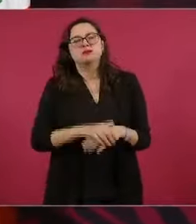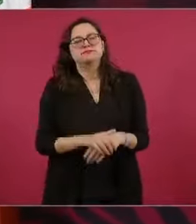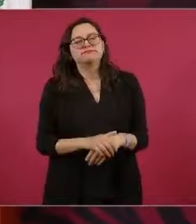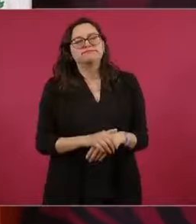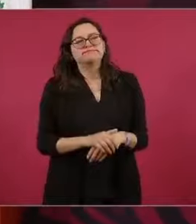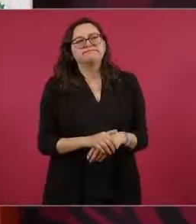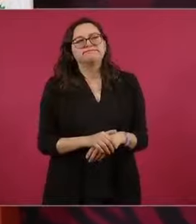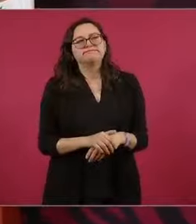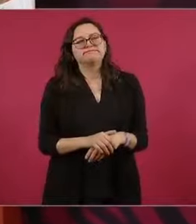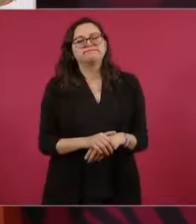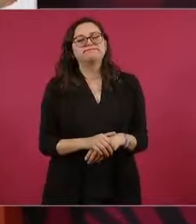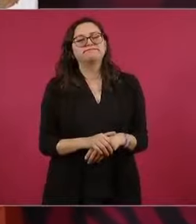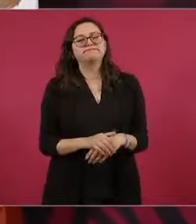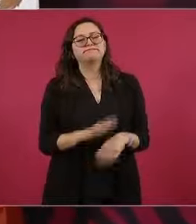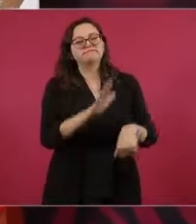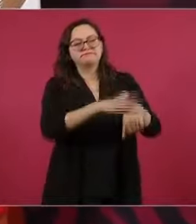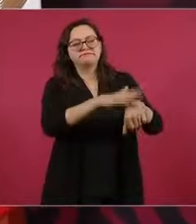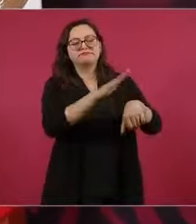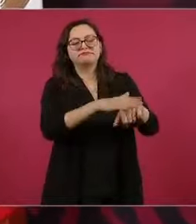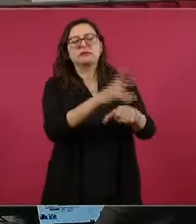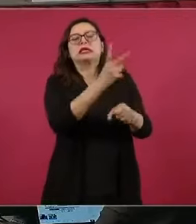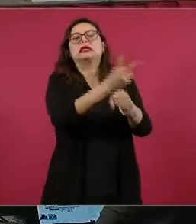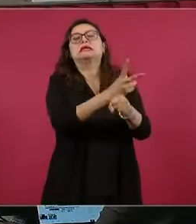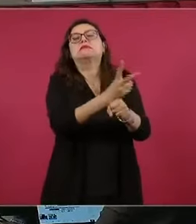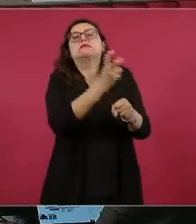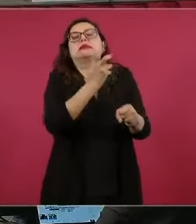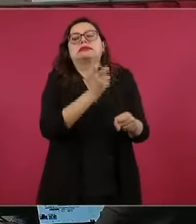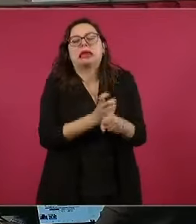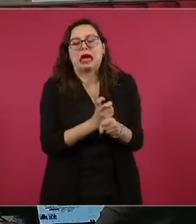para que demuestren,